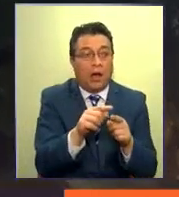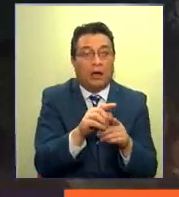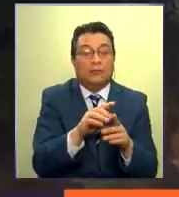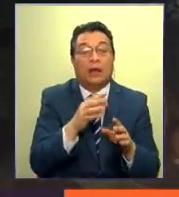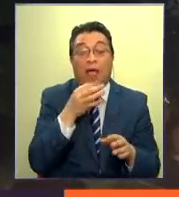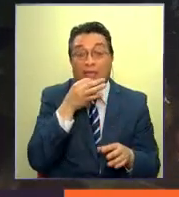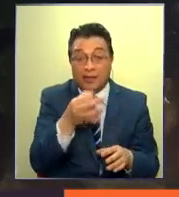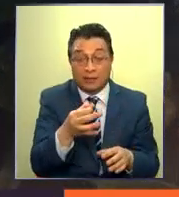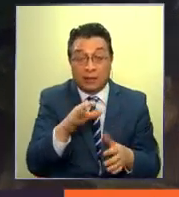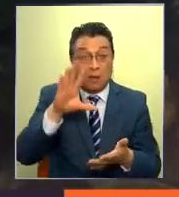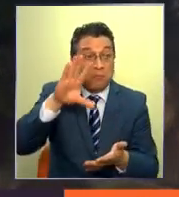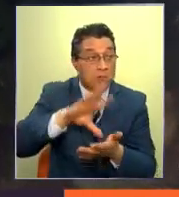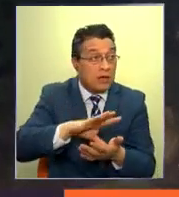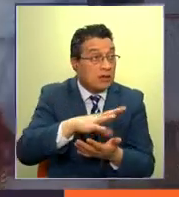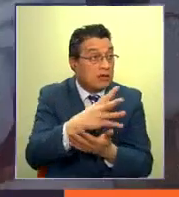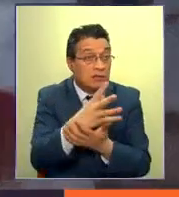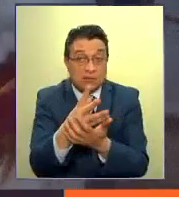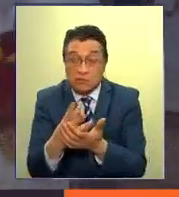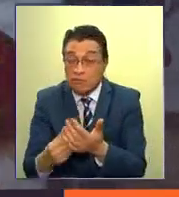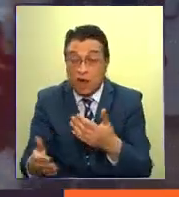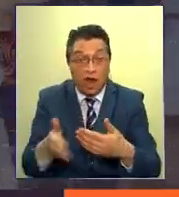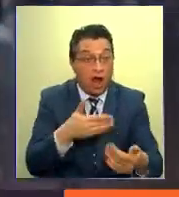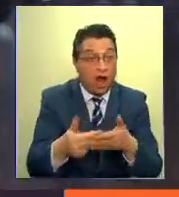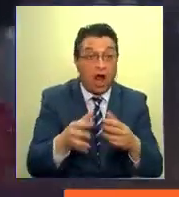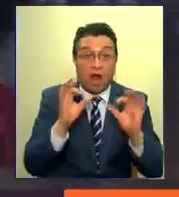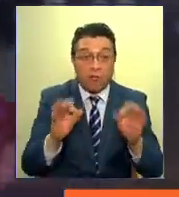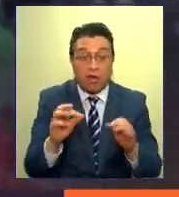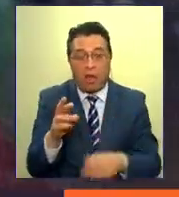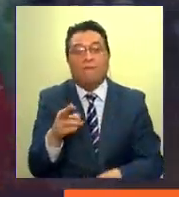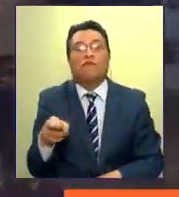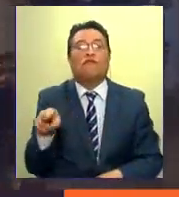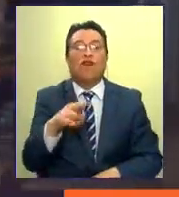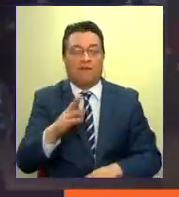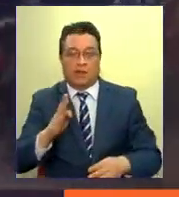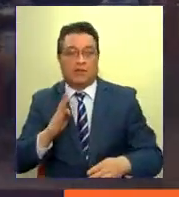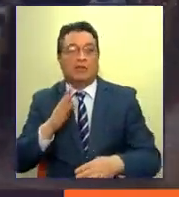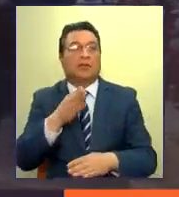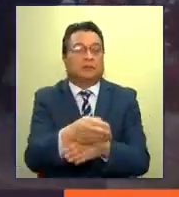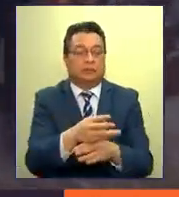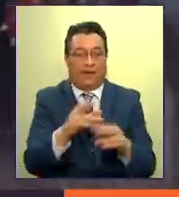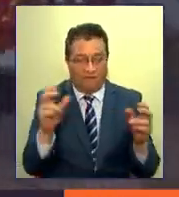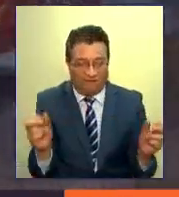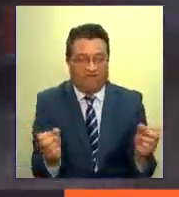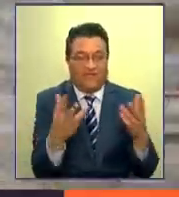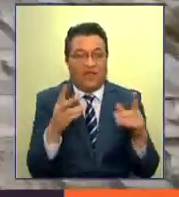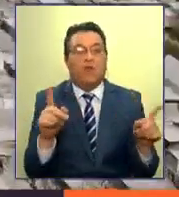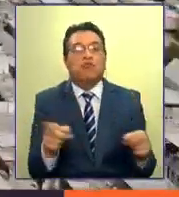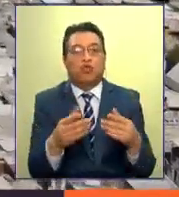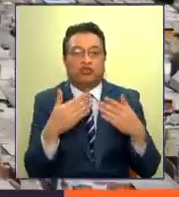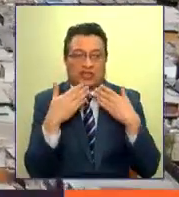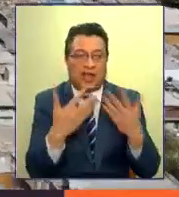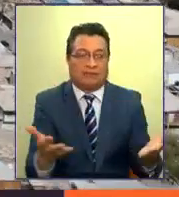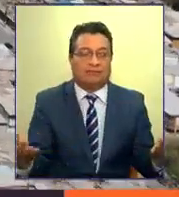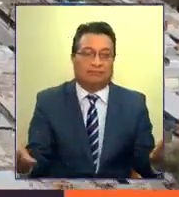el país regrese a la normalidad, volverán al pueblo a darle vida y música.